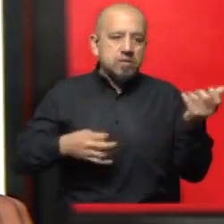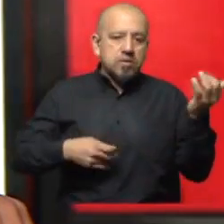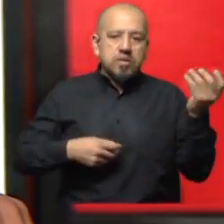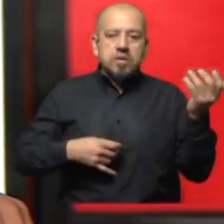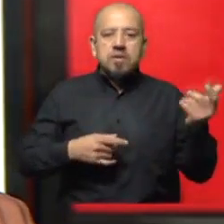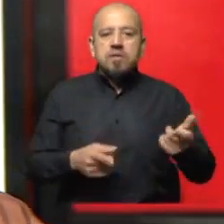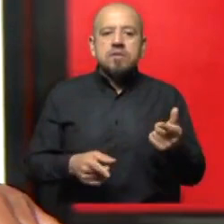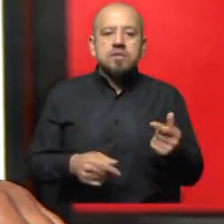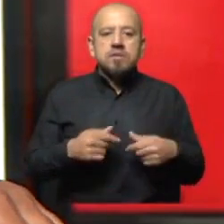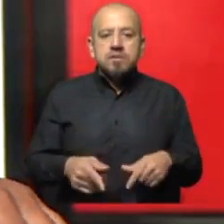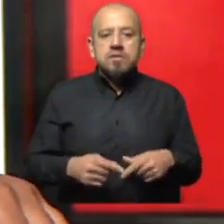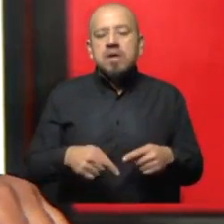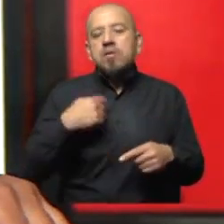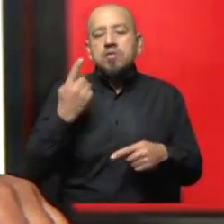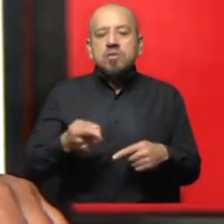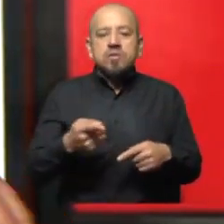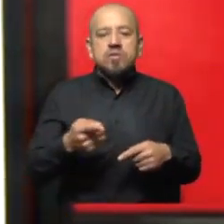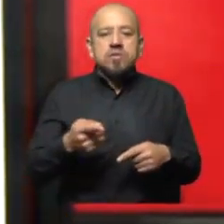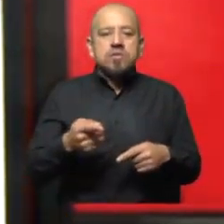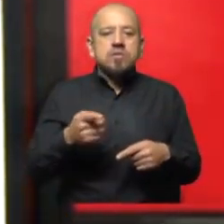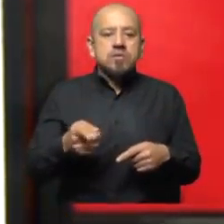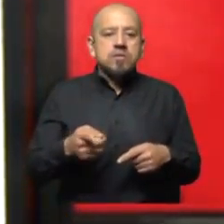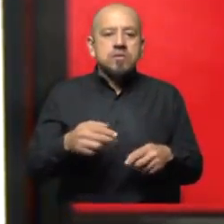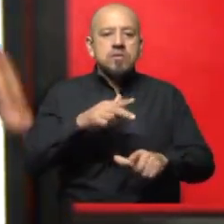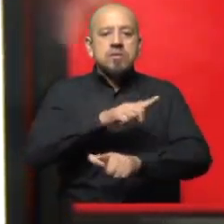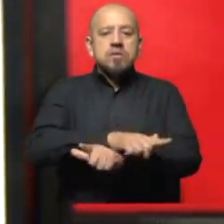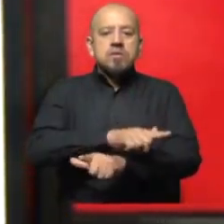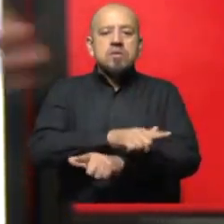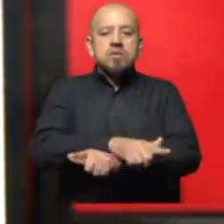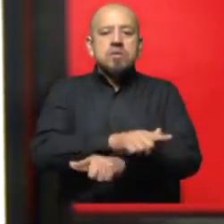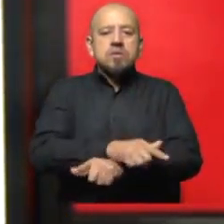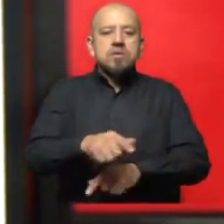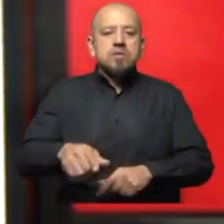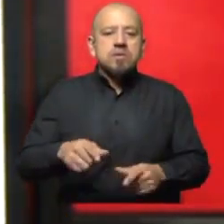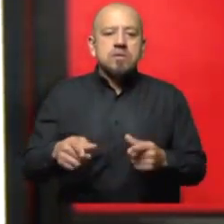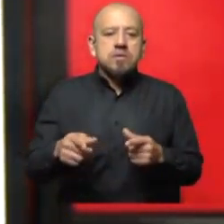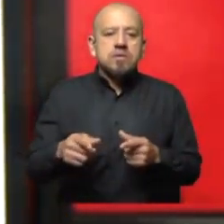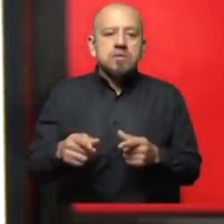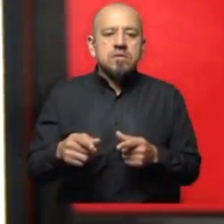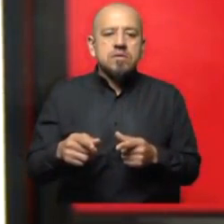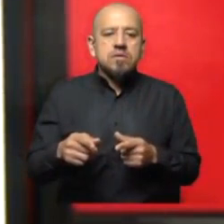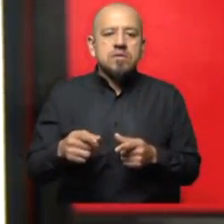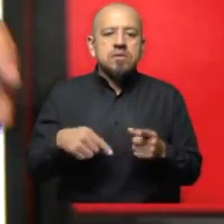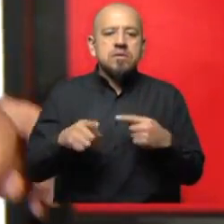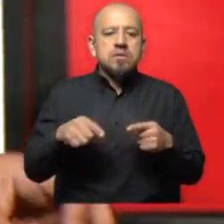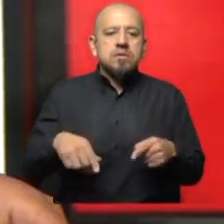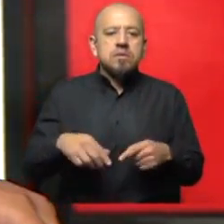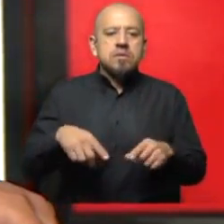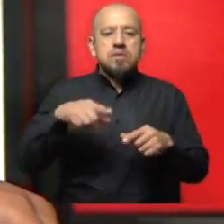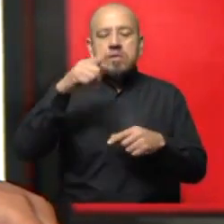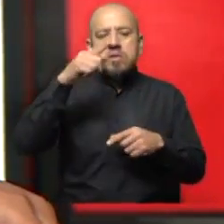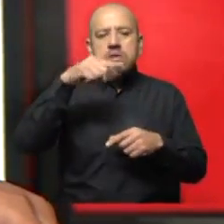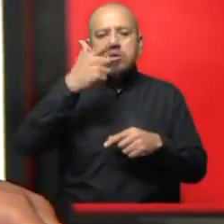partir de ahí al toque al otro día esté ahí en punta carretas y en ese sector ahí a la vuelta del de lo que es el shopping por